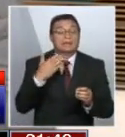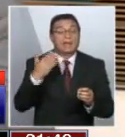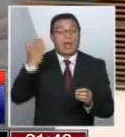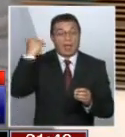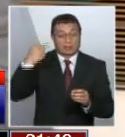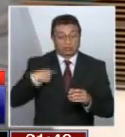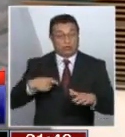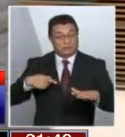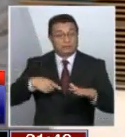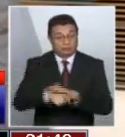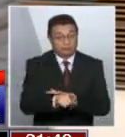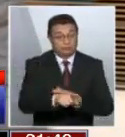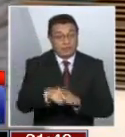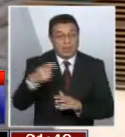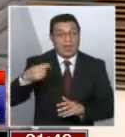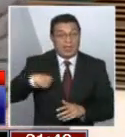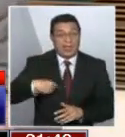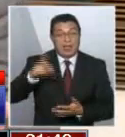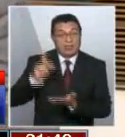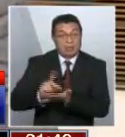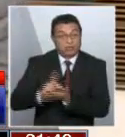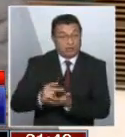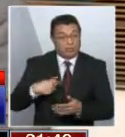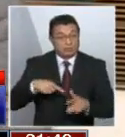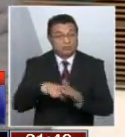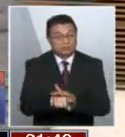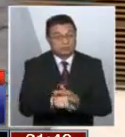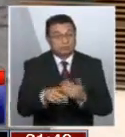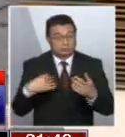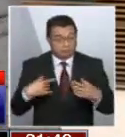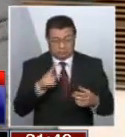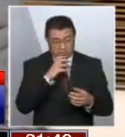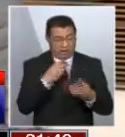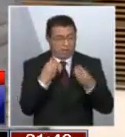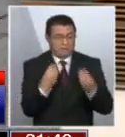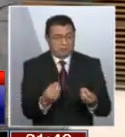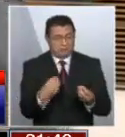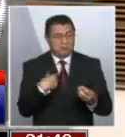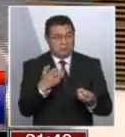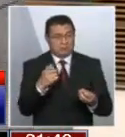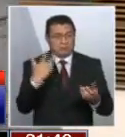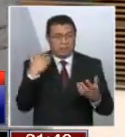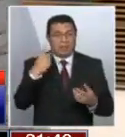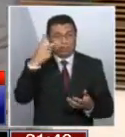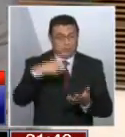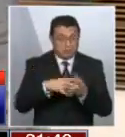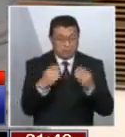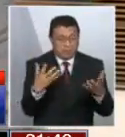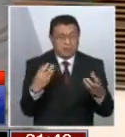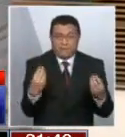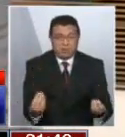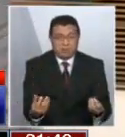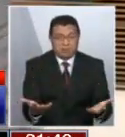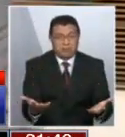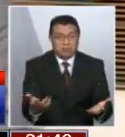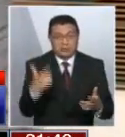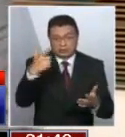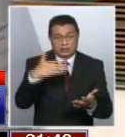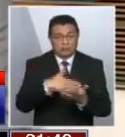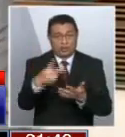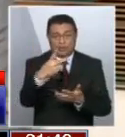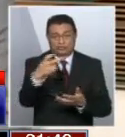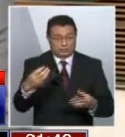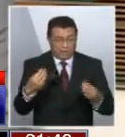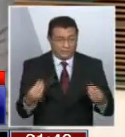yo ingresé al Parlamento, y me parecía razonable, más que razonable, el 2010, y por lo tanto